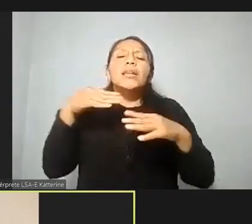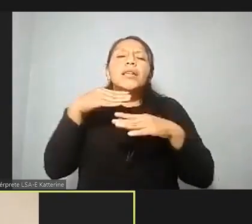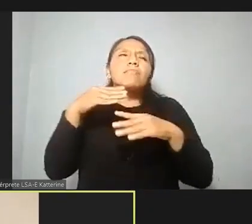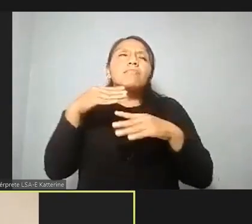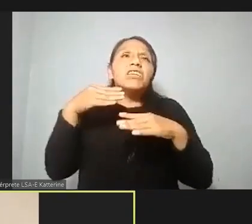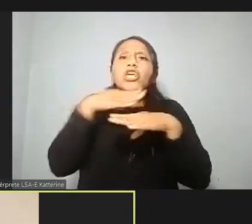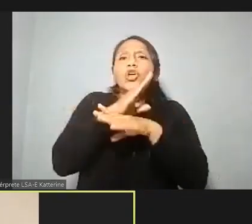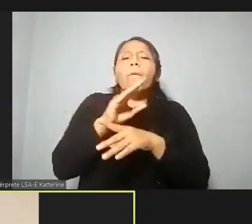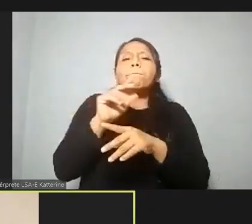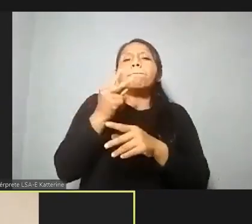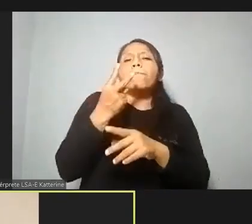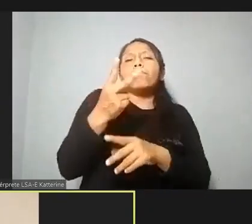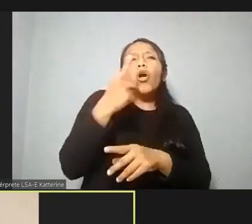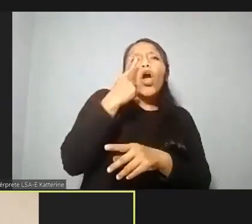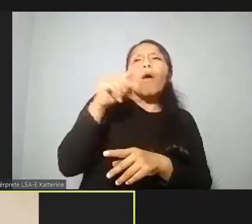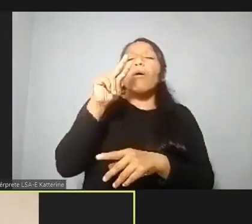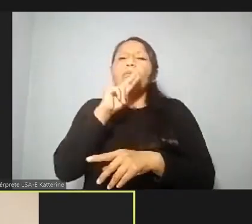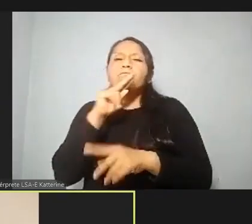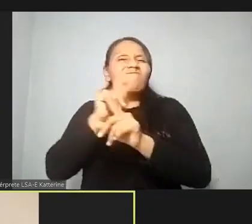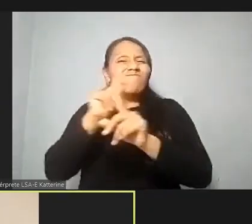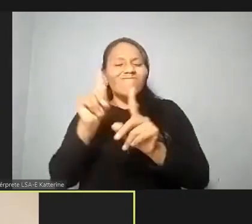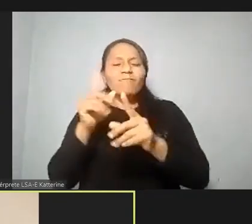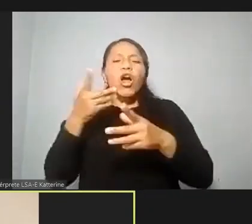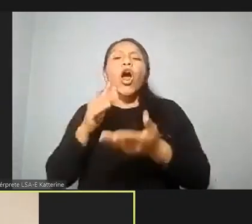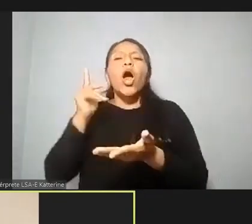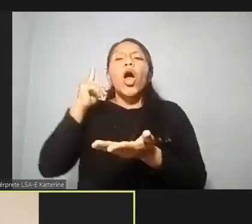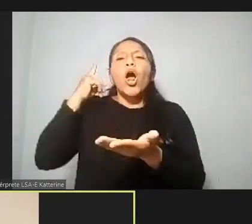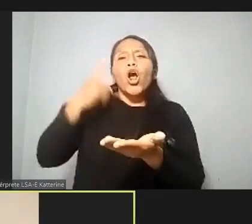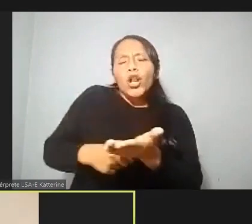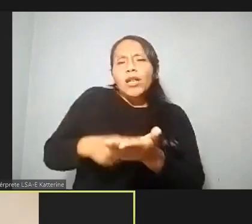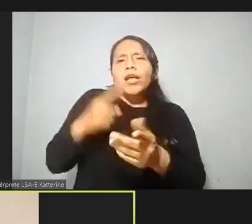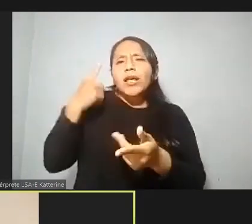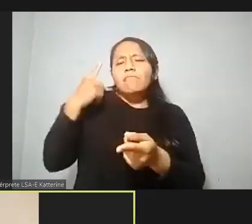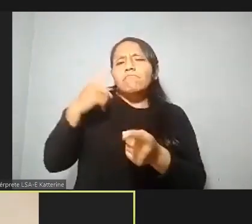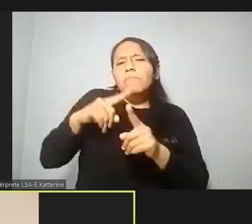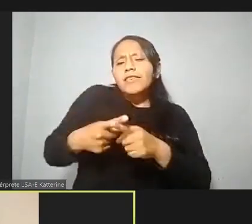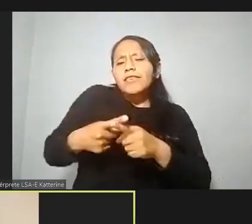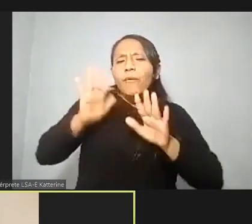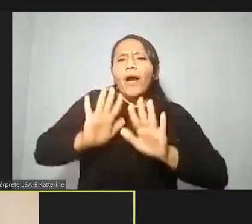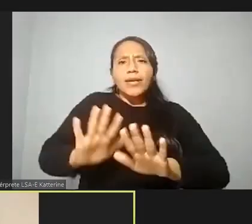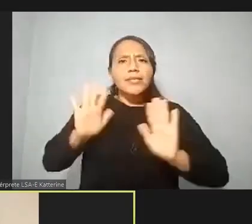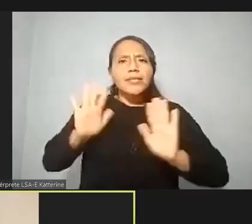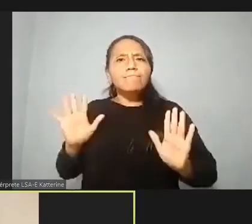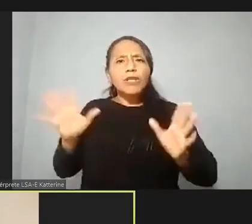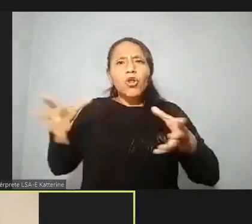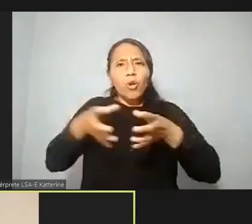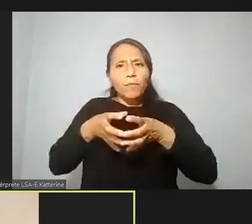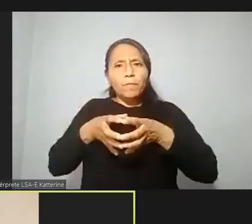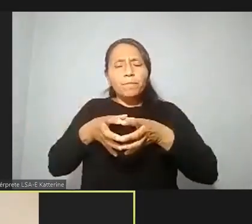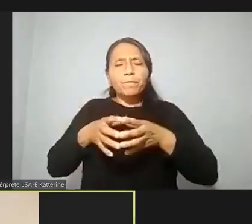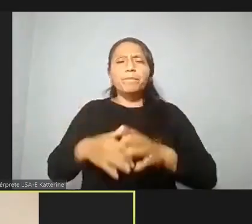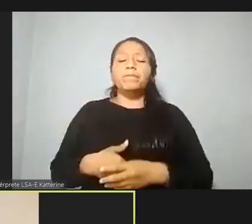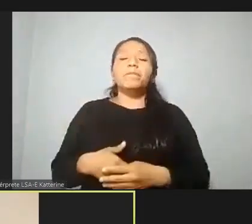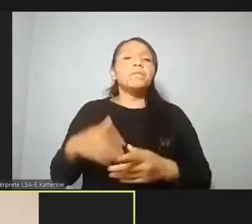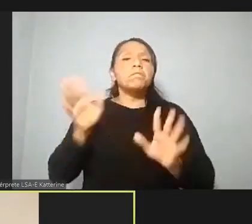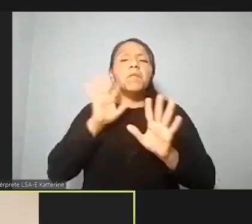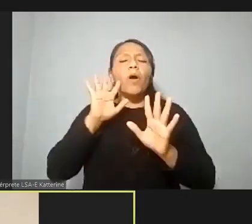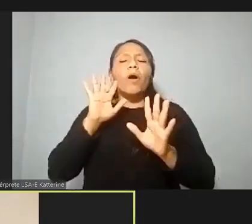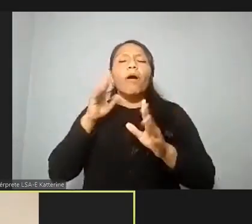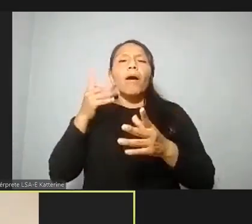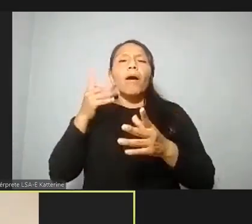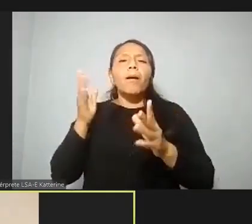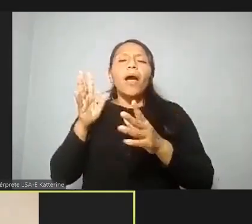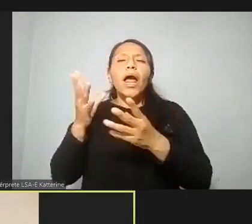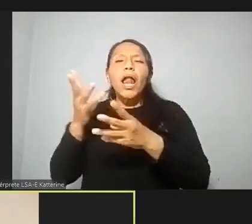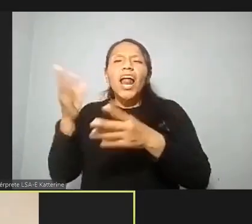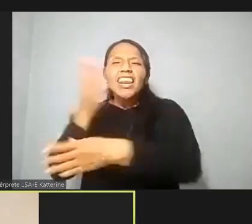posicionamiento político de nuestro colectivo de esta manera. Consideramos que no evidenciar la discapacidad desde la diversidad sería